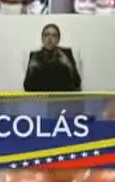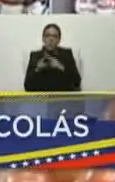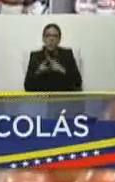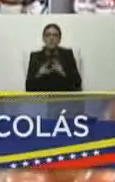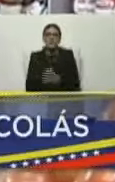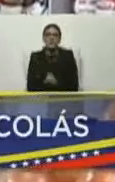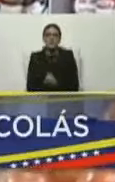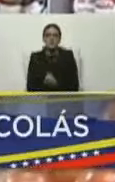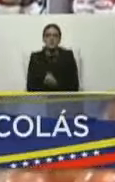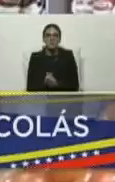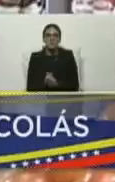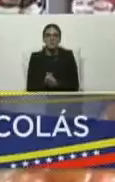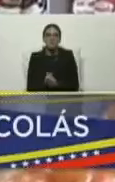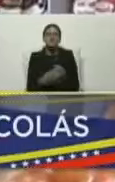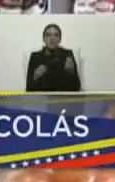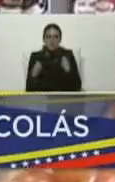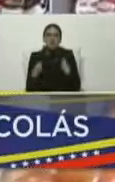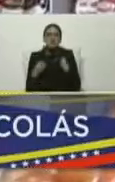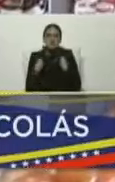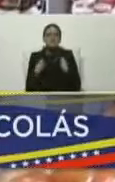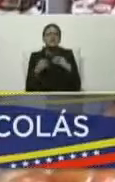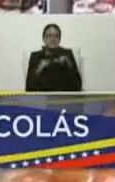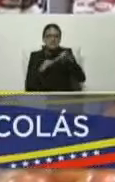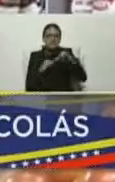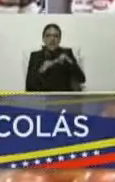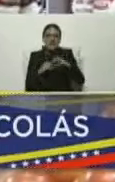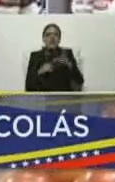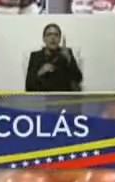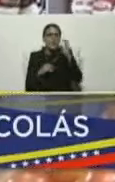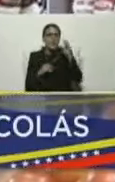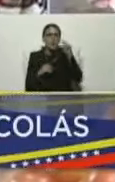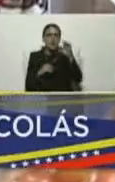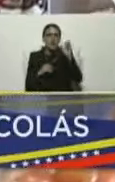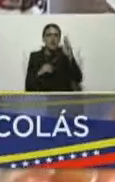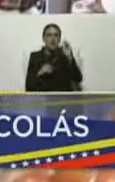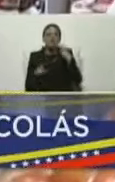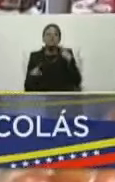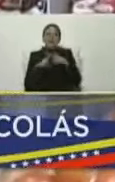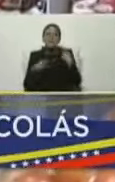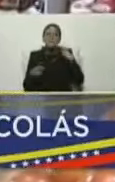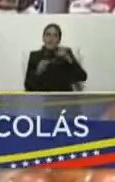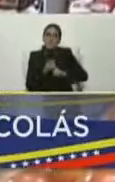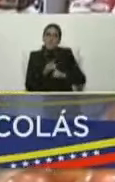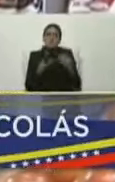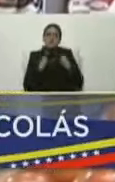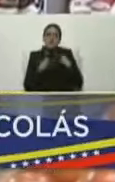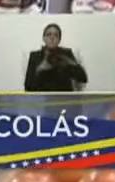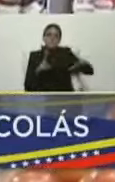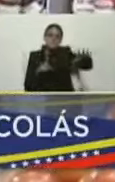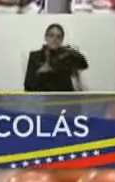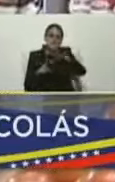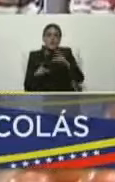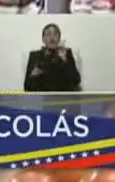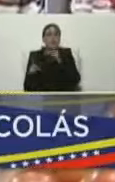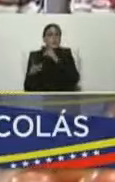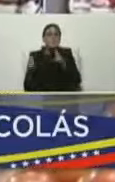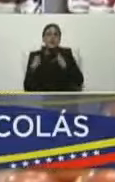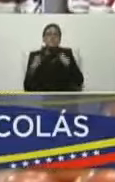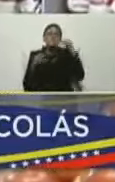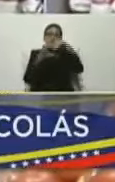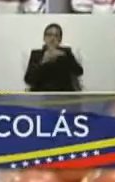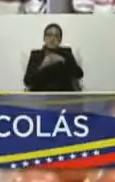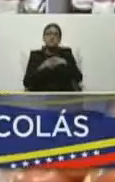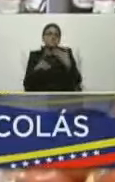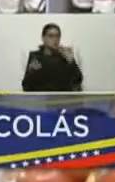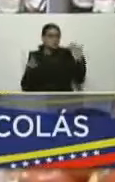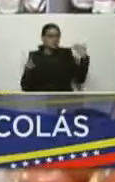es cerca de Boquerón. ¿Sí? Sí. Bueno, ahí vivía Cilia. Sí, estamos casi vecinos. La mamá de Cilia. Sí, ahí vivió ahí